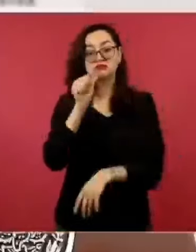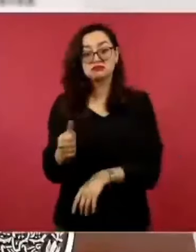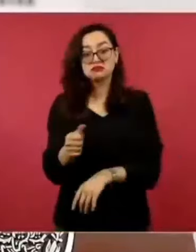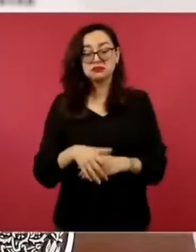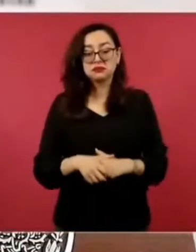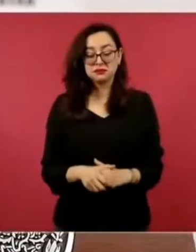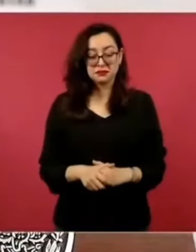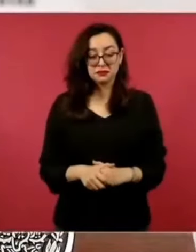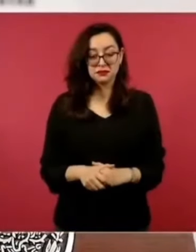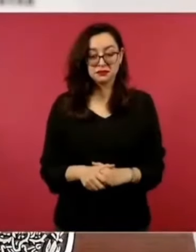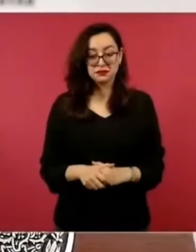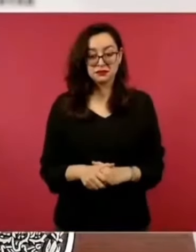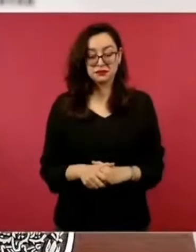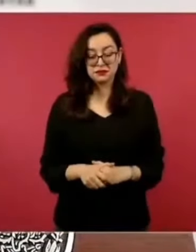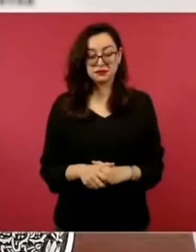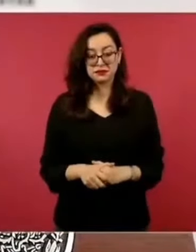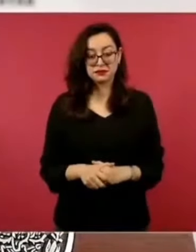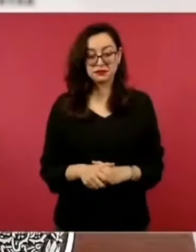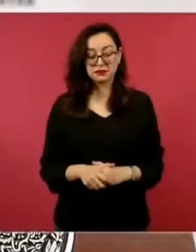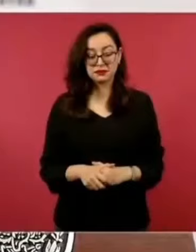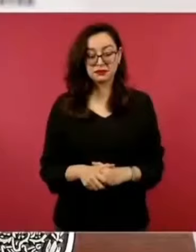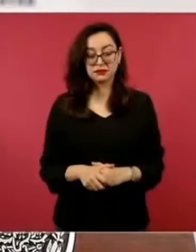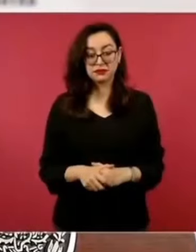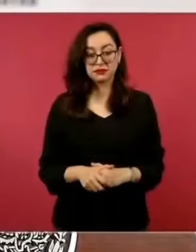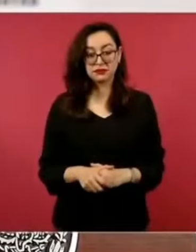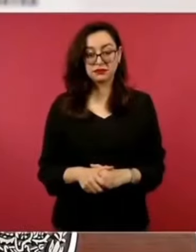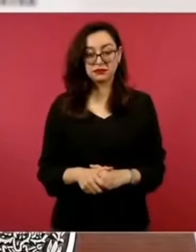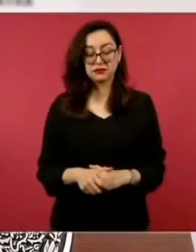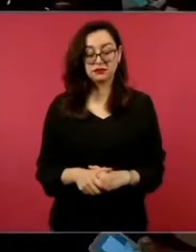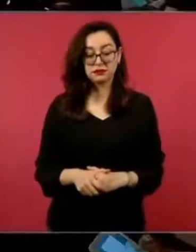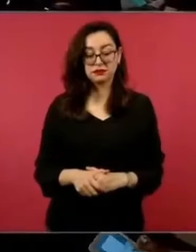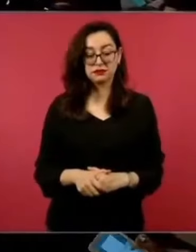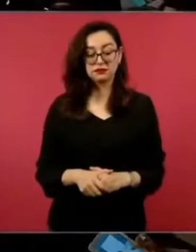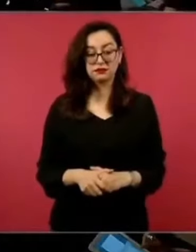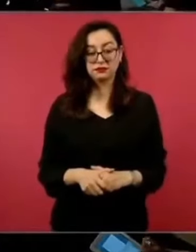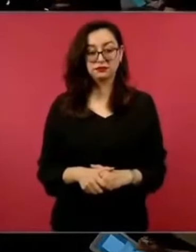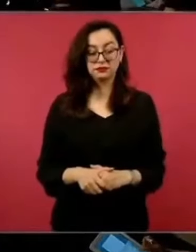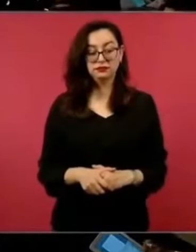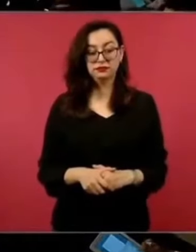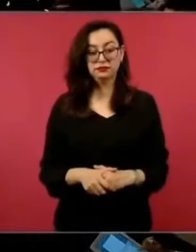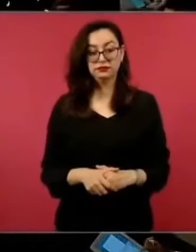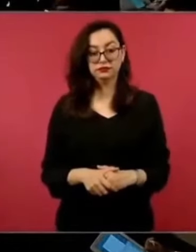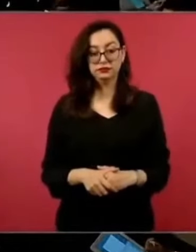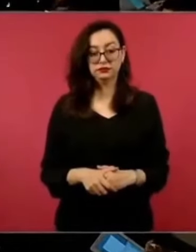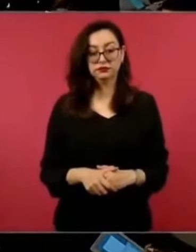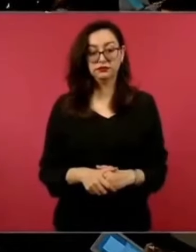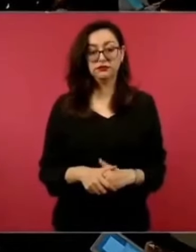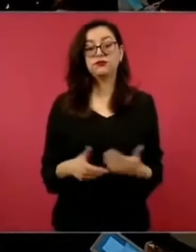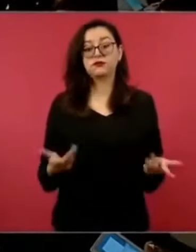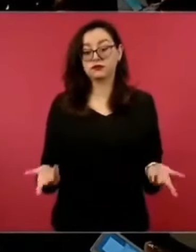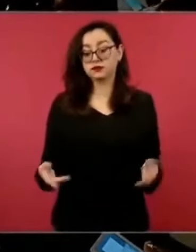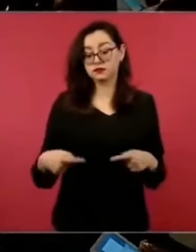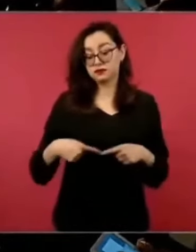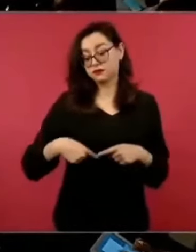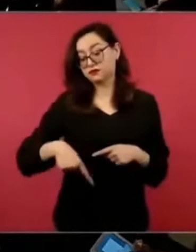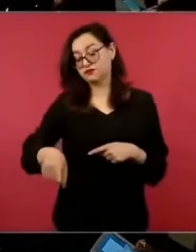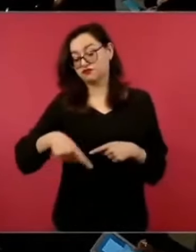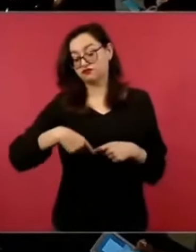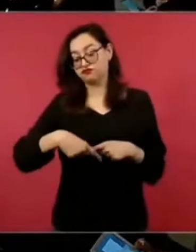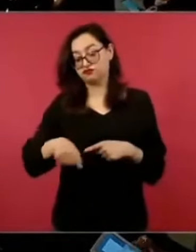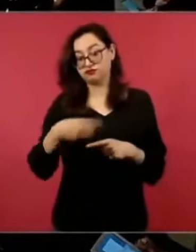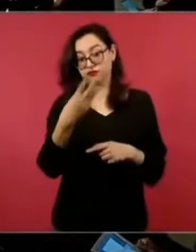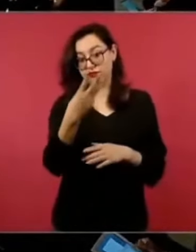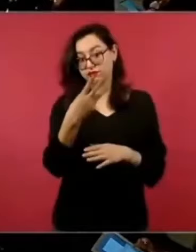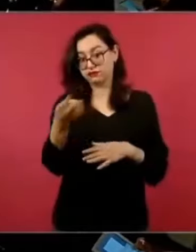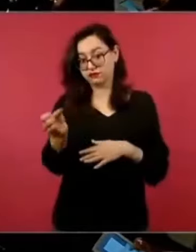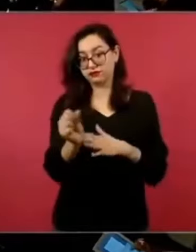nada entonces por eso vamos a procurar en este tiempo informar